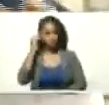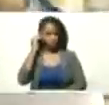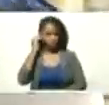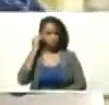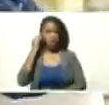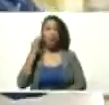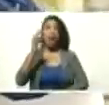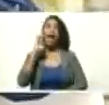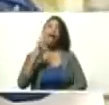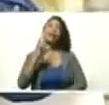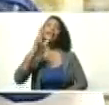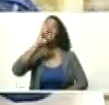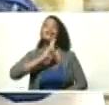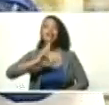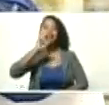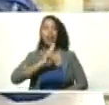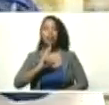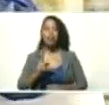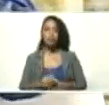La R de la resistencia,